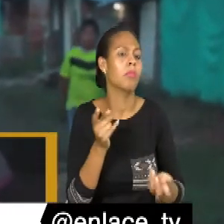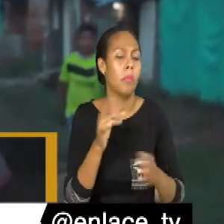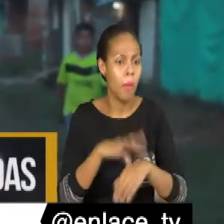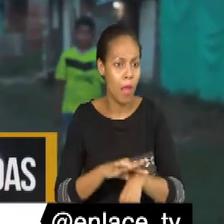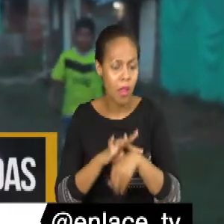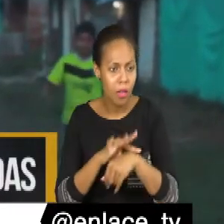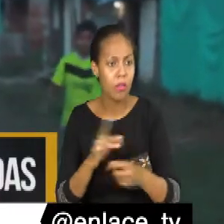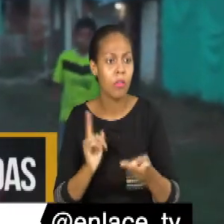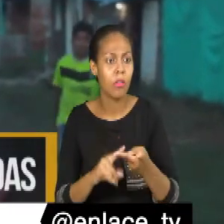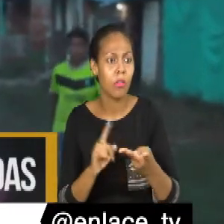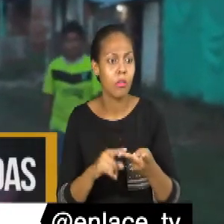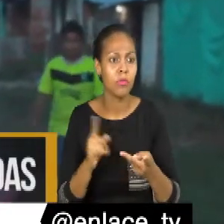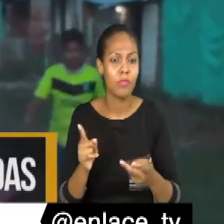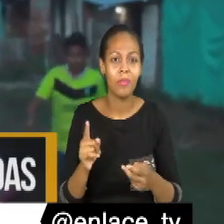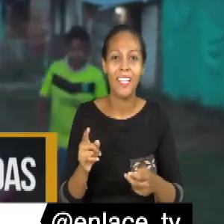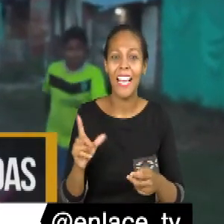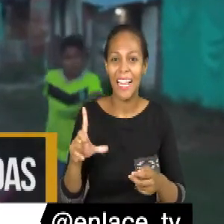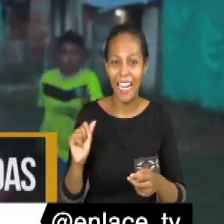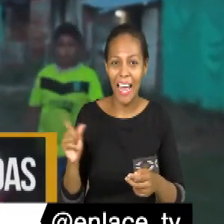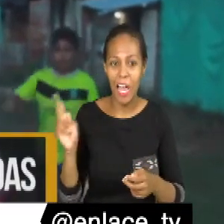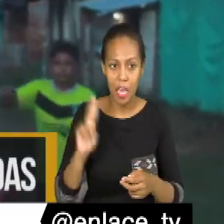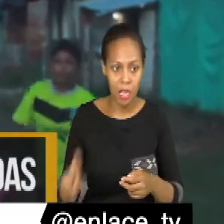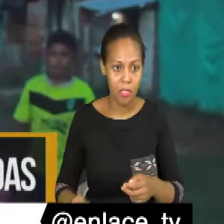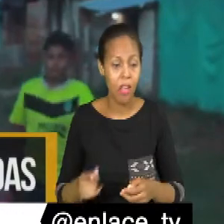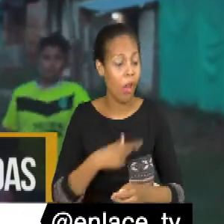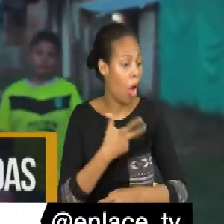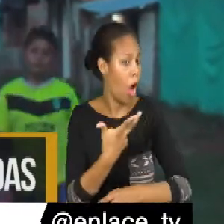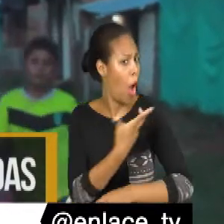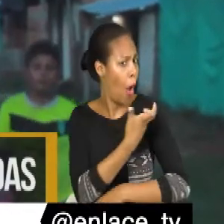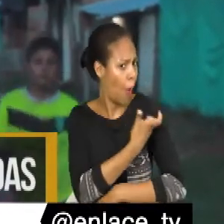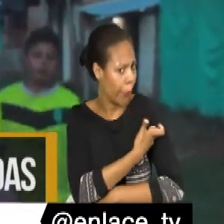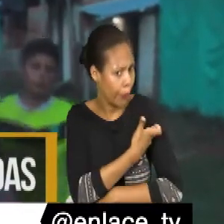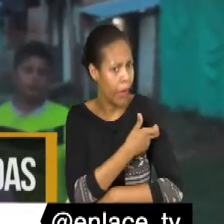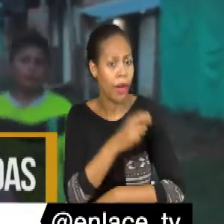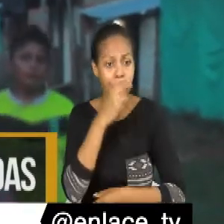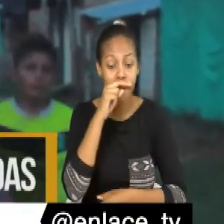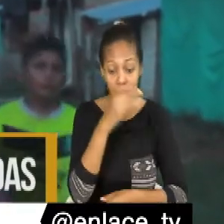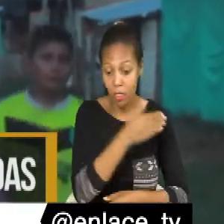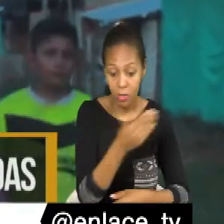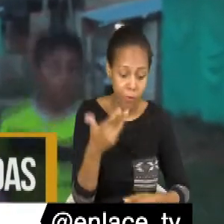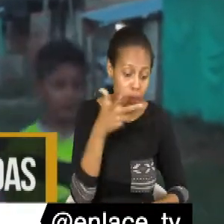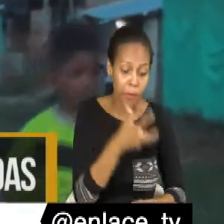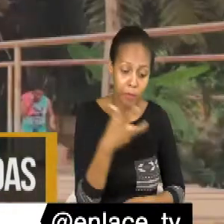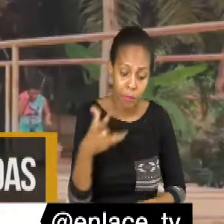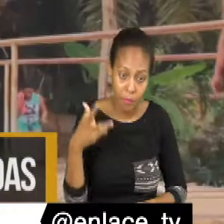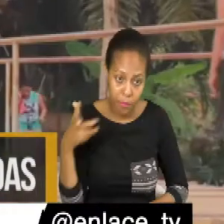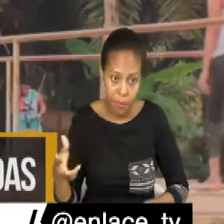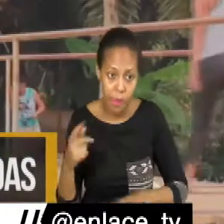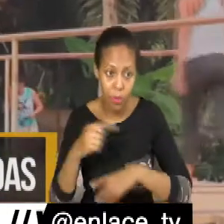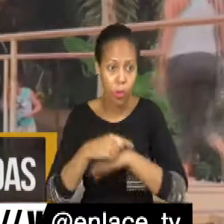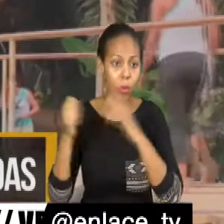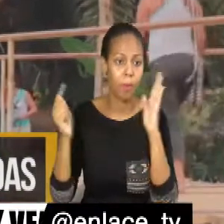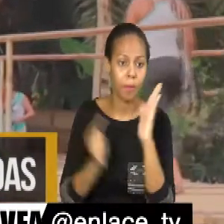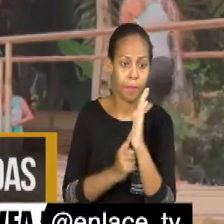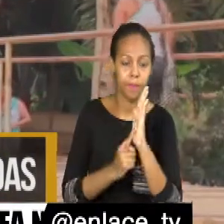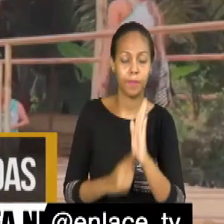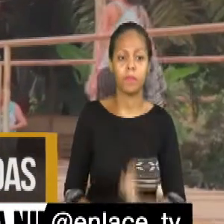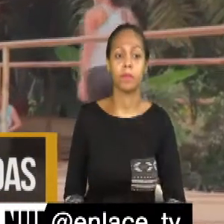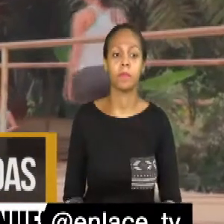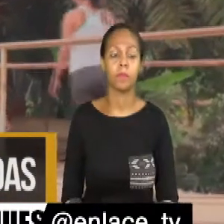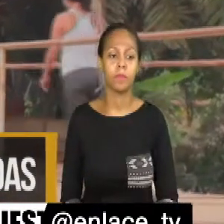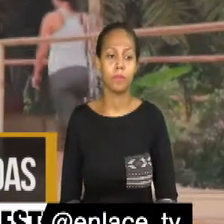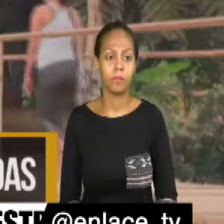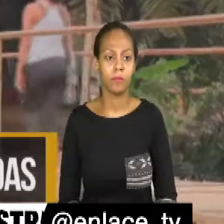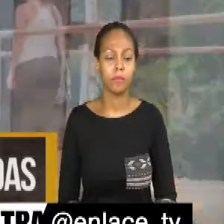servicios de vacuna para que los niños puedan cumplir, tener completo su esquema de vacunación. El turno en esta ocasión fue para